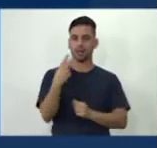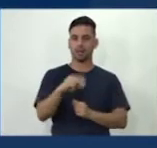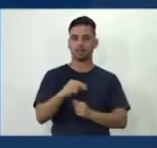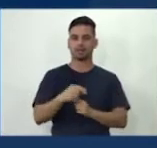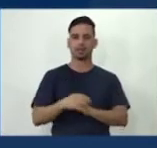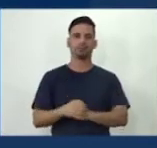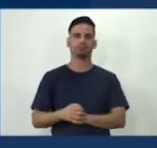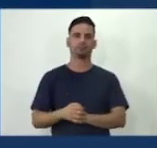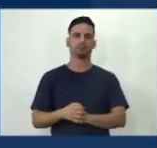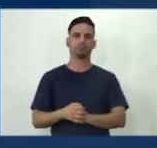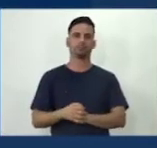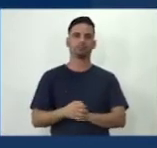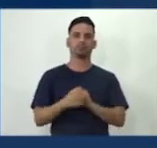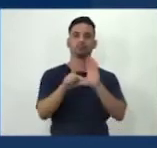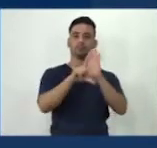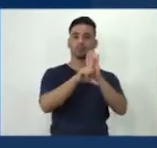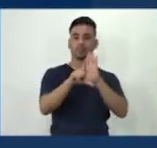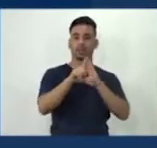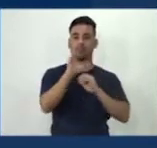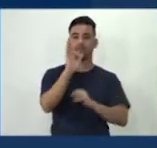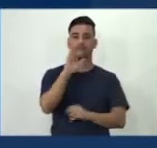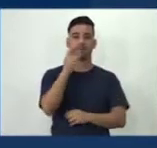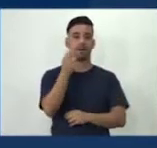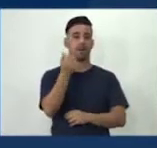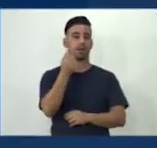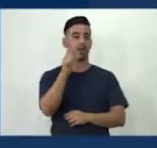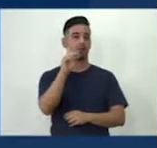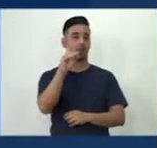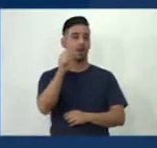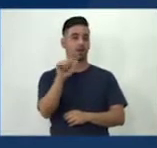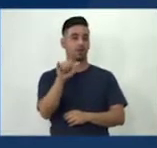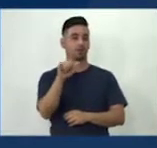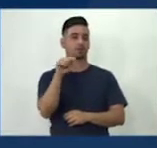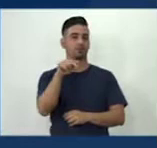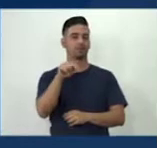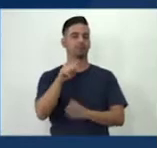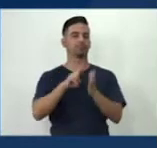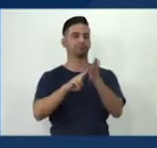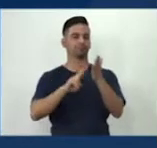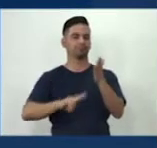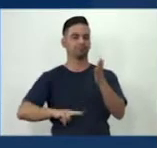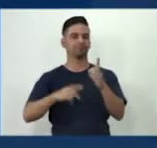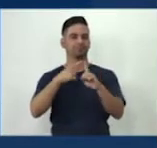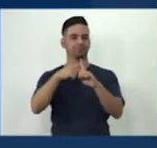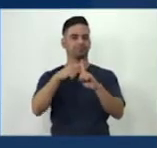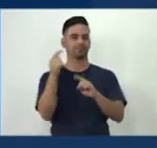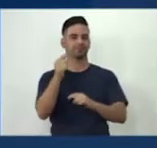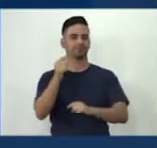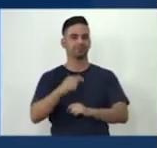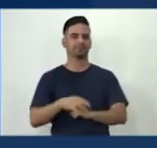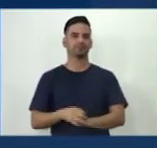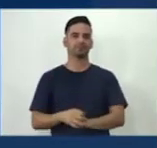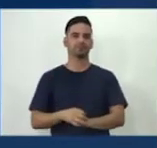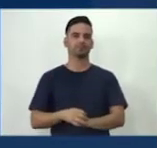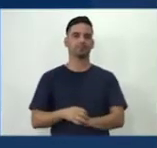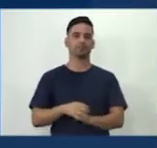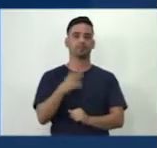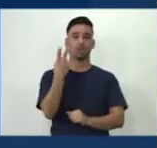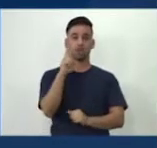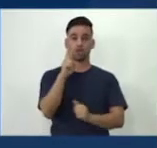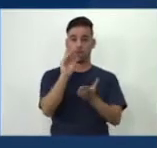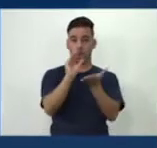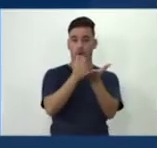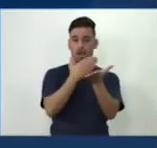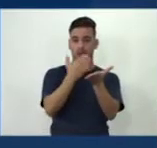electromagnética, estudiando la ley de inducción de Faraday, y la utilización electromagnética. Y estamos ubicando allí los dos libros de texto con que vamos a